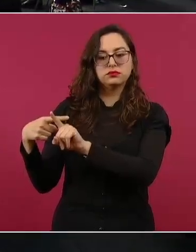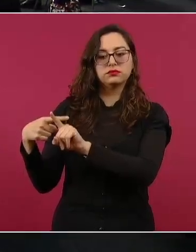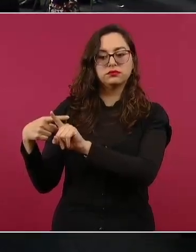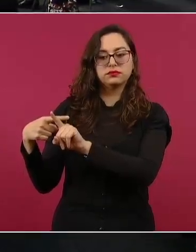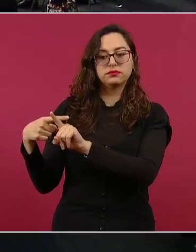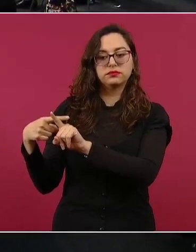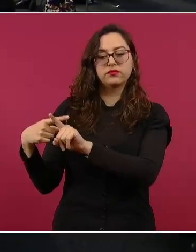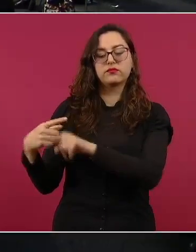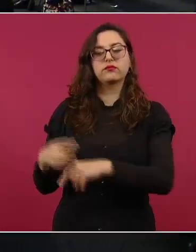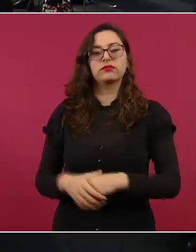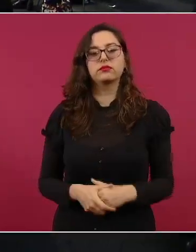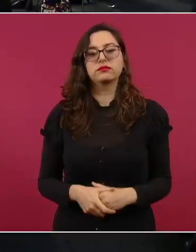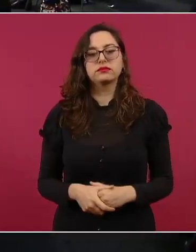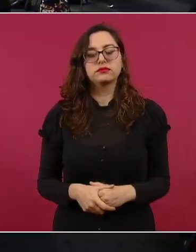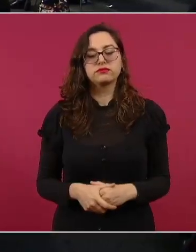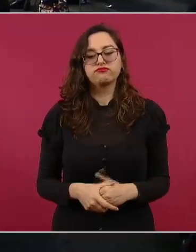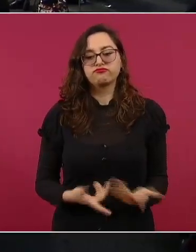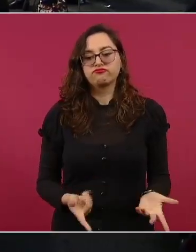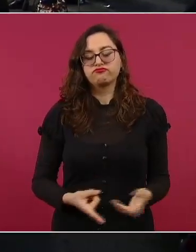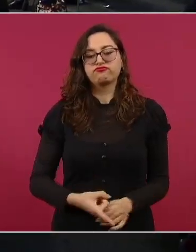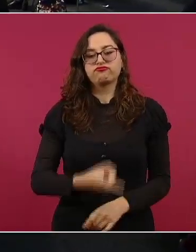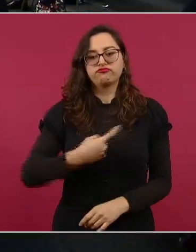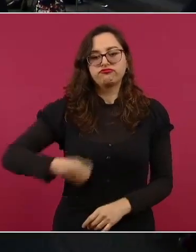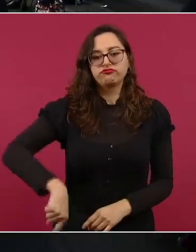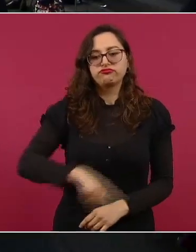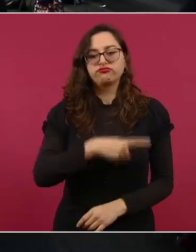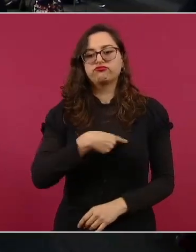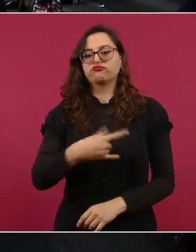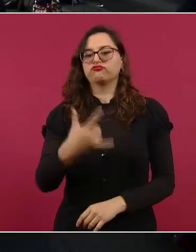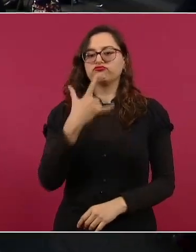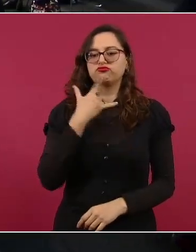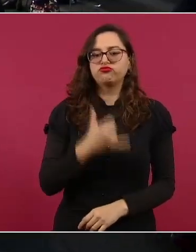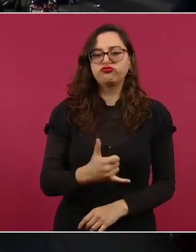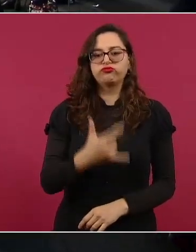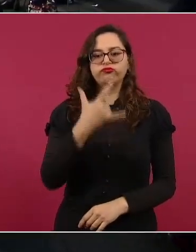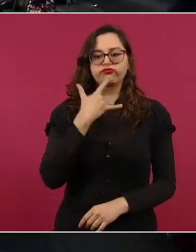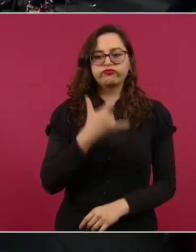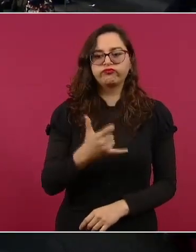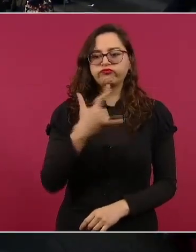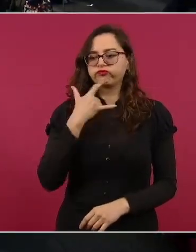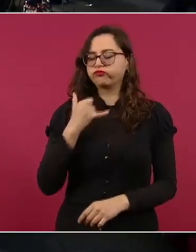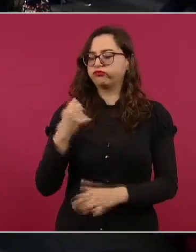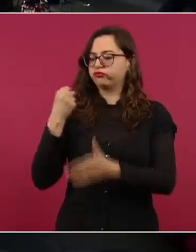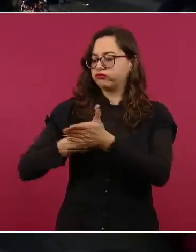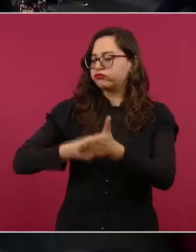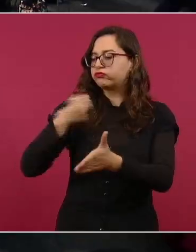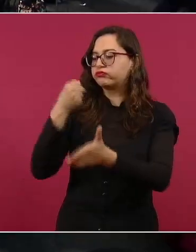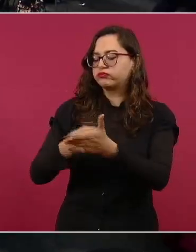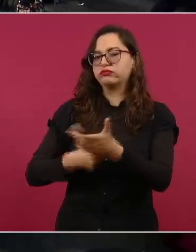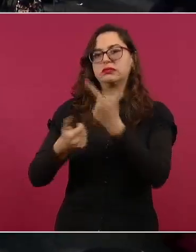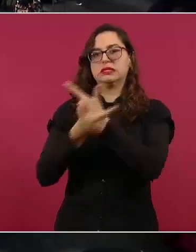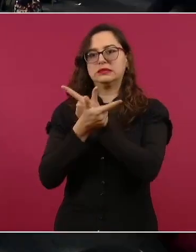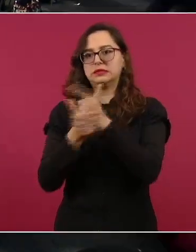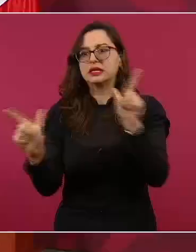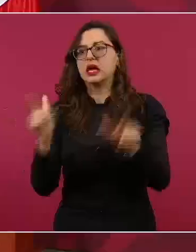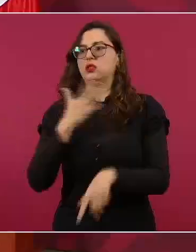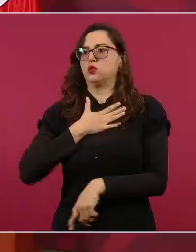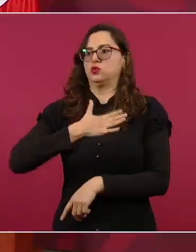para los que luchamos por la libertad y por la justicia y por la democracia. Imagínense,